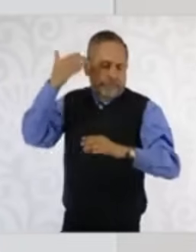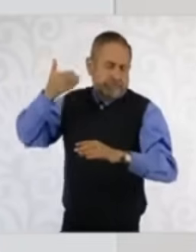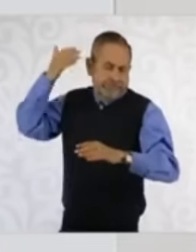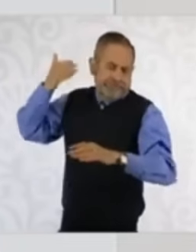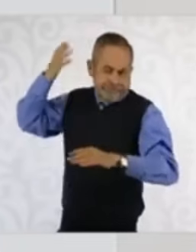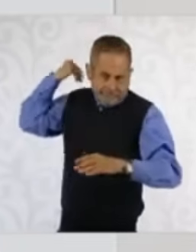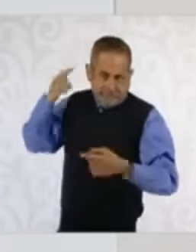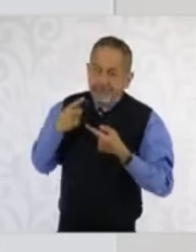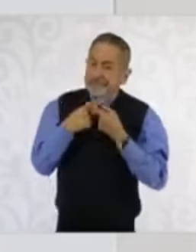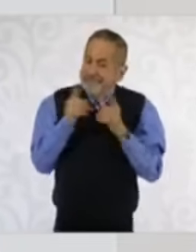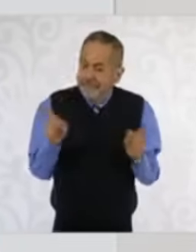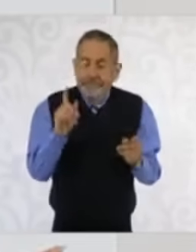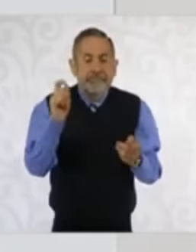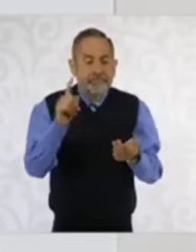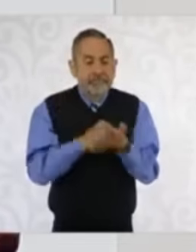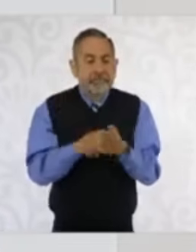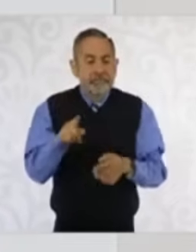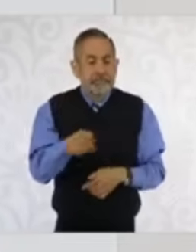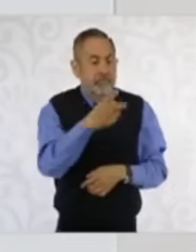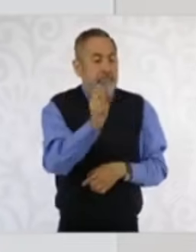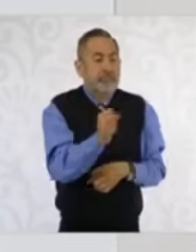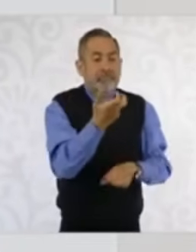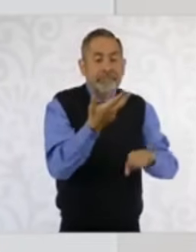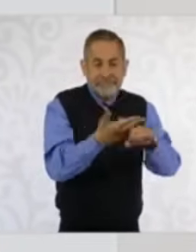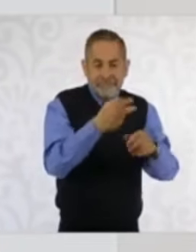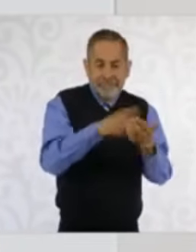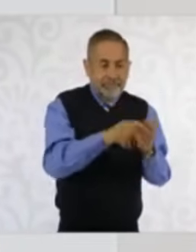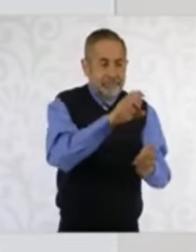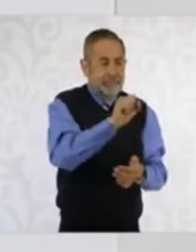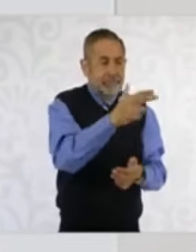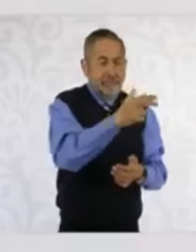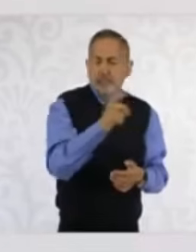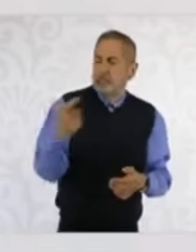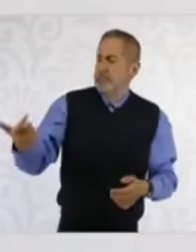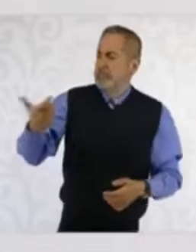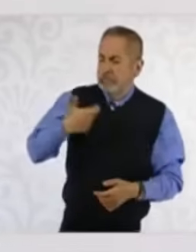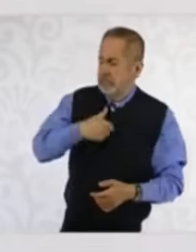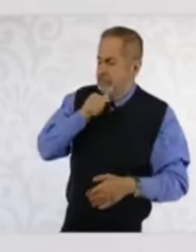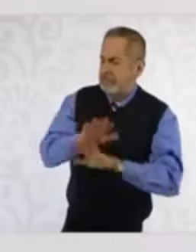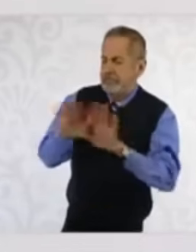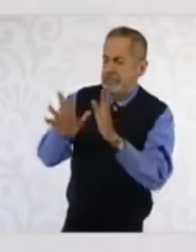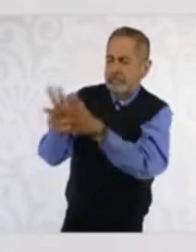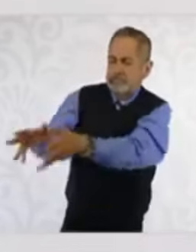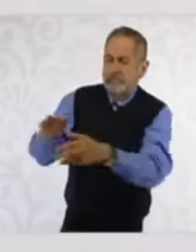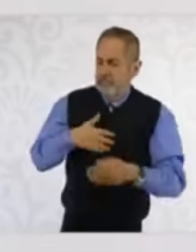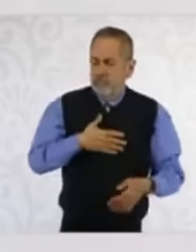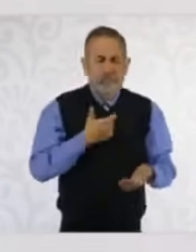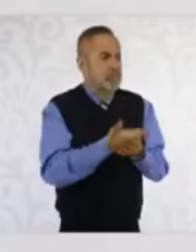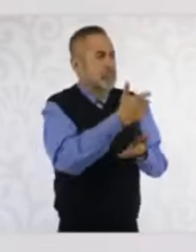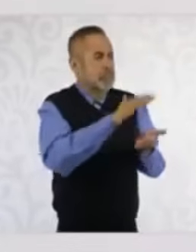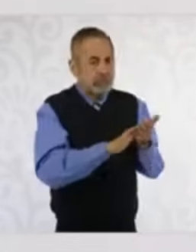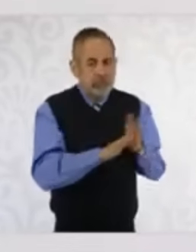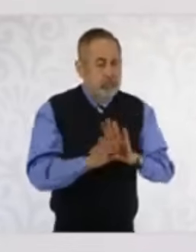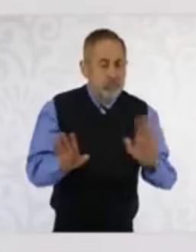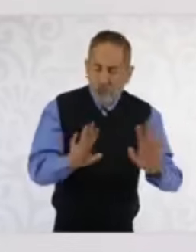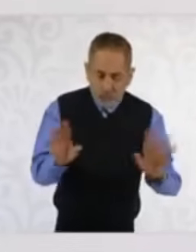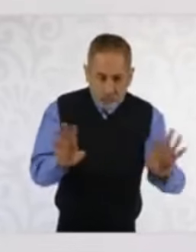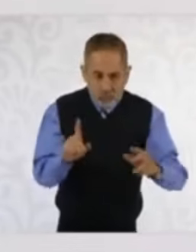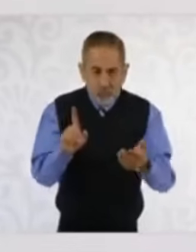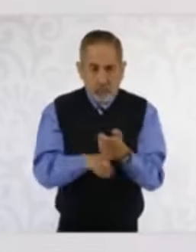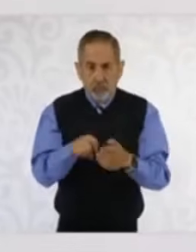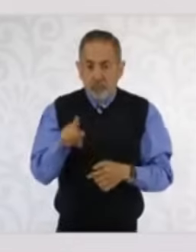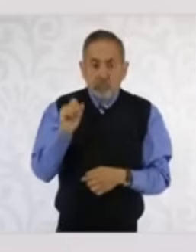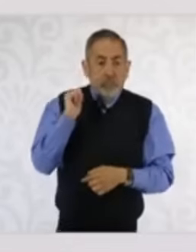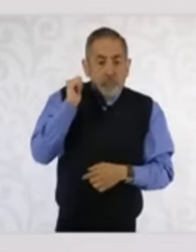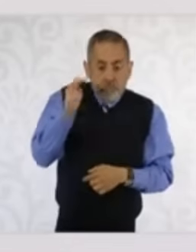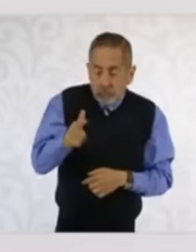momentos, que Hacienda absorba la deuda de Pemex, sino sencillamente si se requiere algo